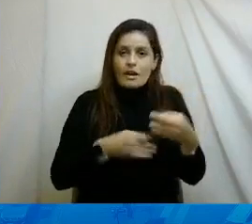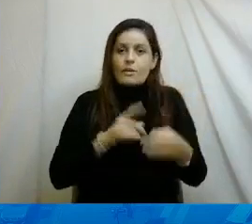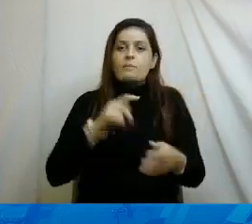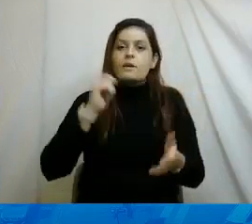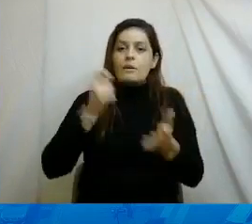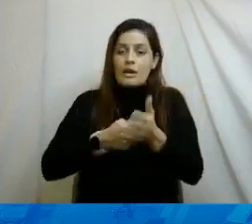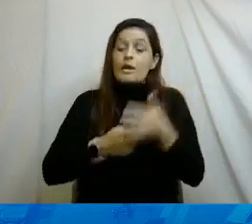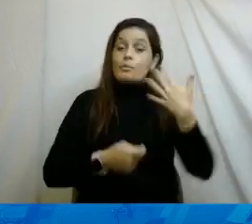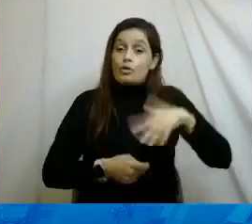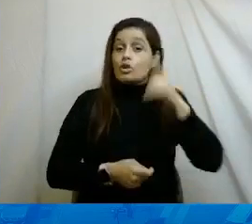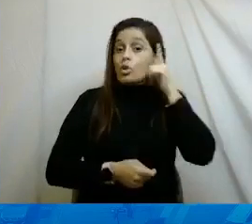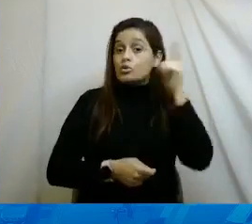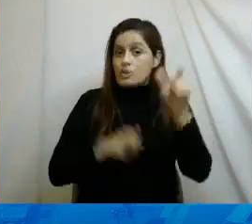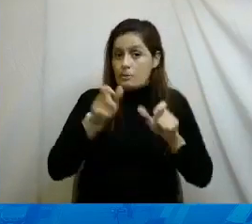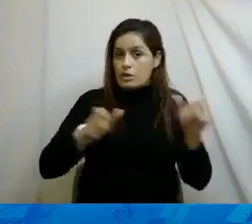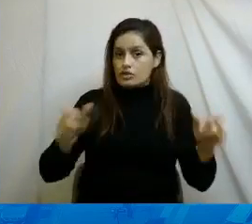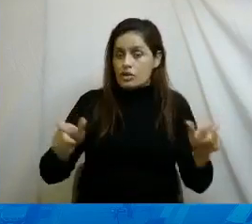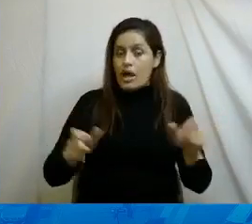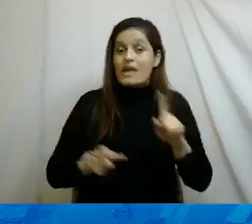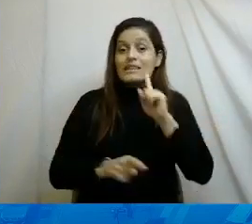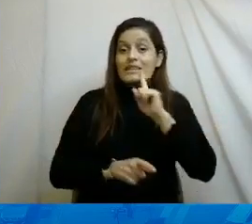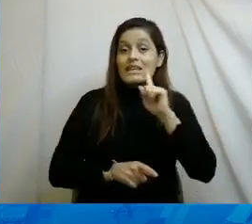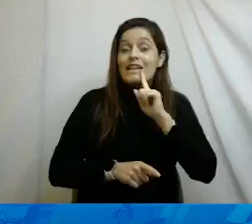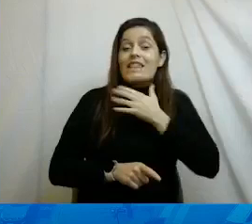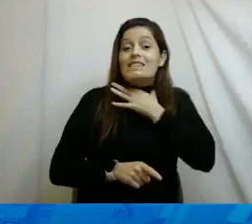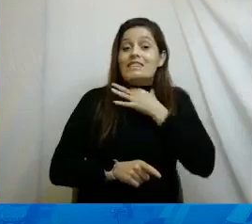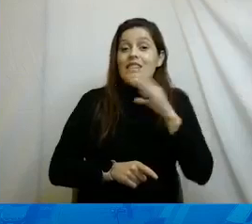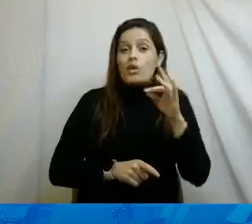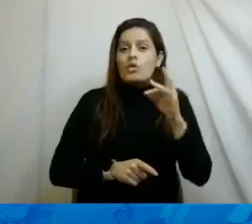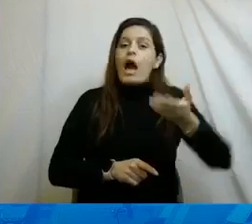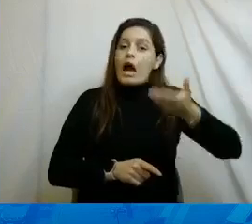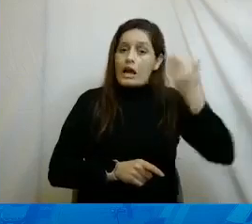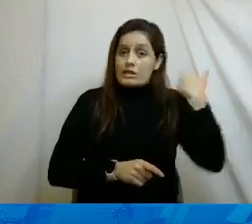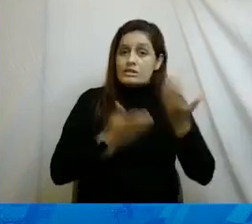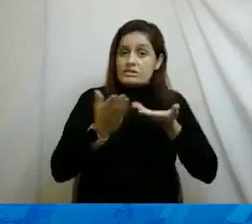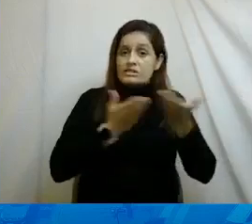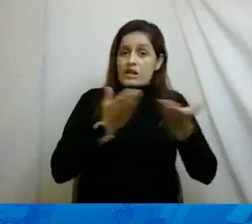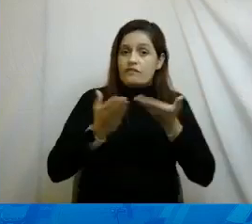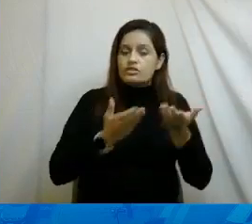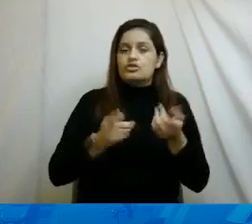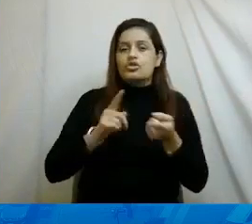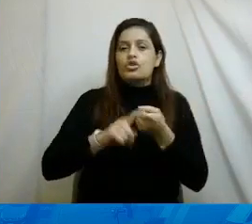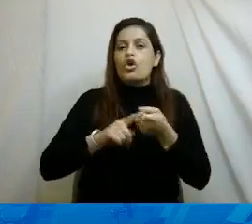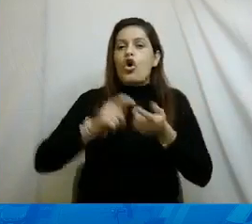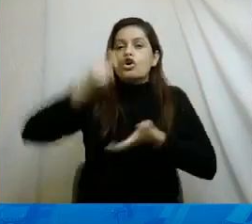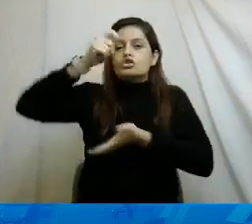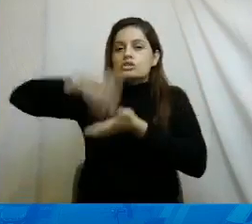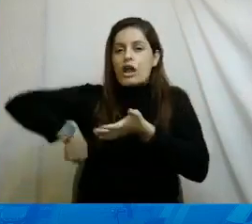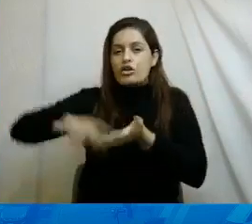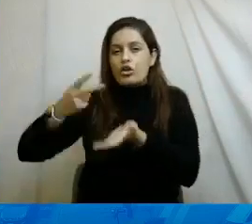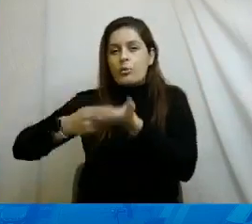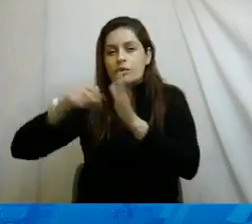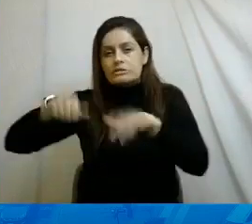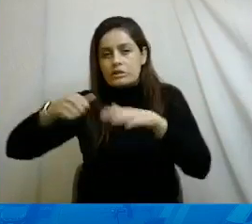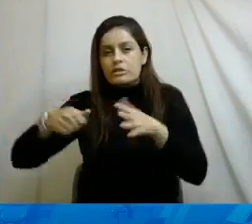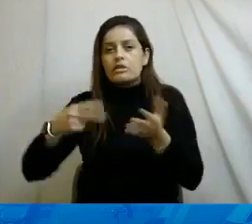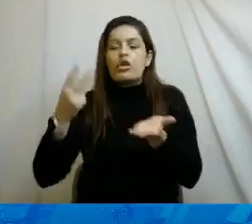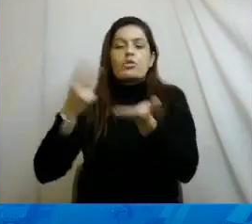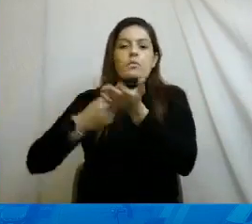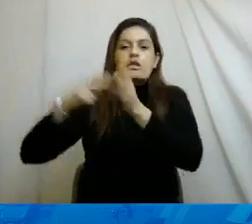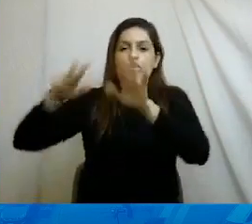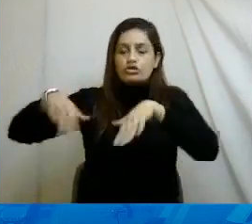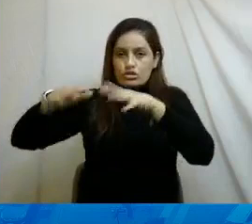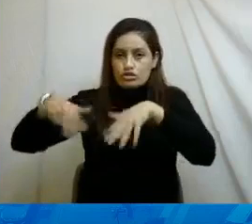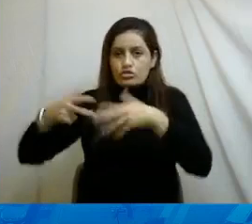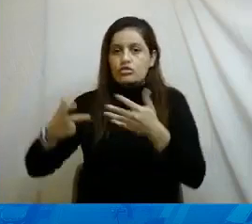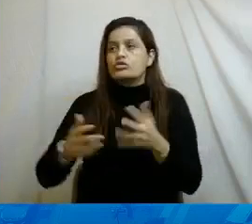que lo escuche la gente, que hay deudas de servicios que fueron prestados al municipio y no hubo contrato el año 2017, el año 2018 hay